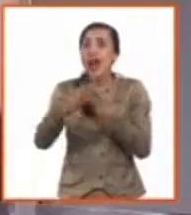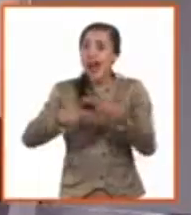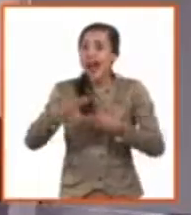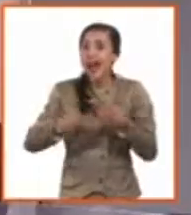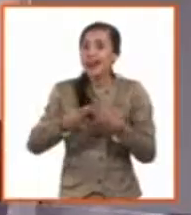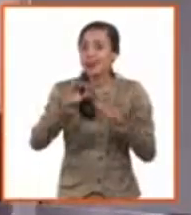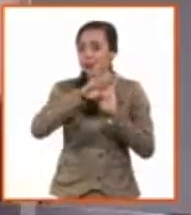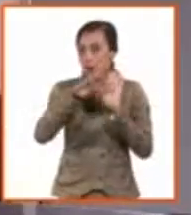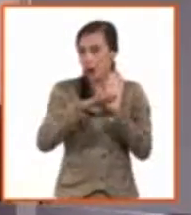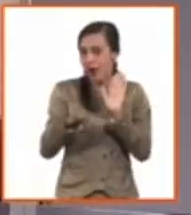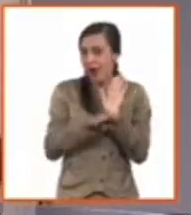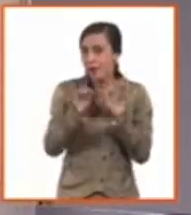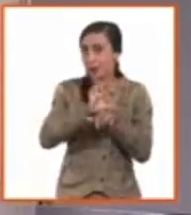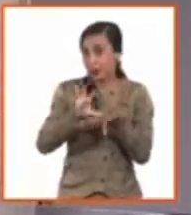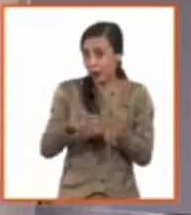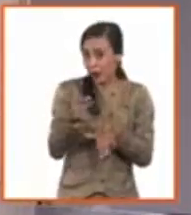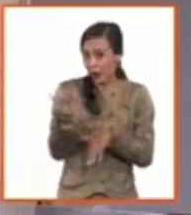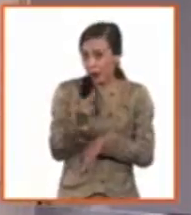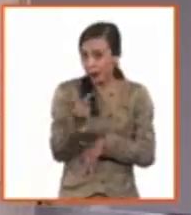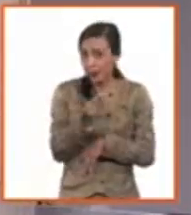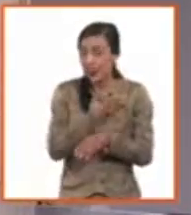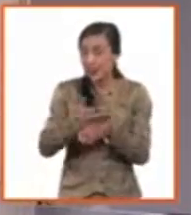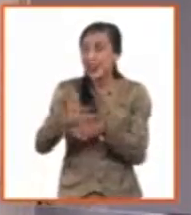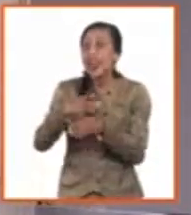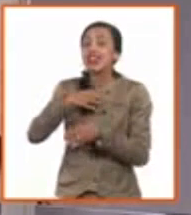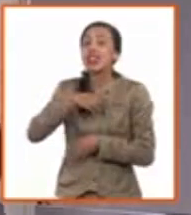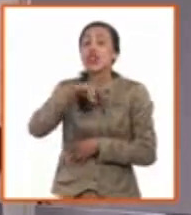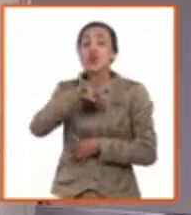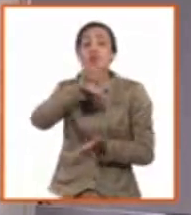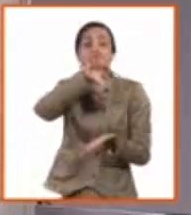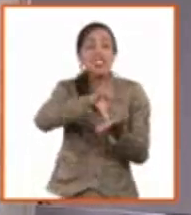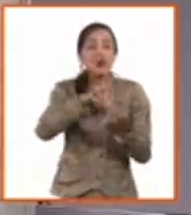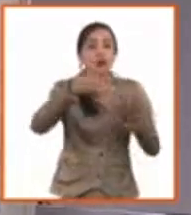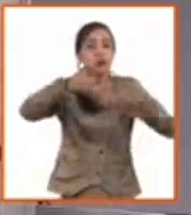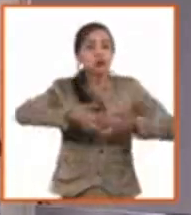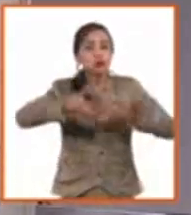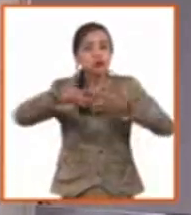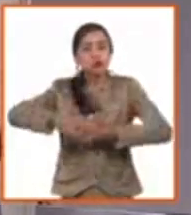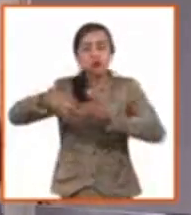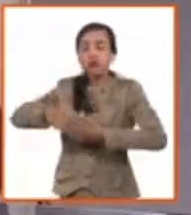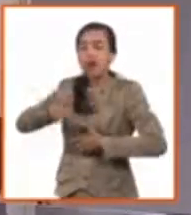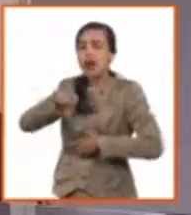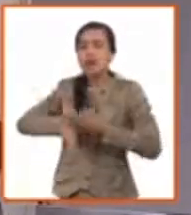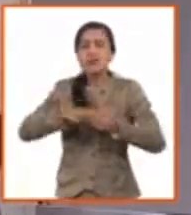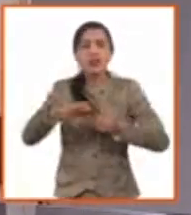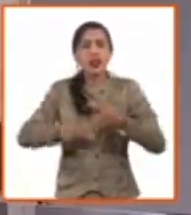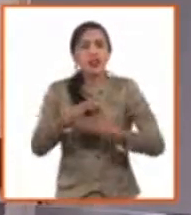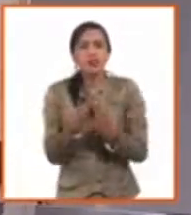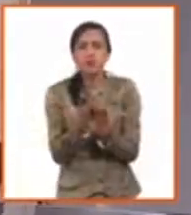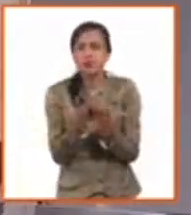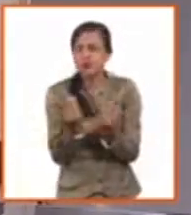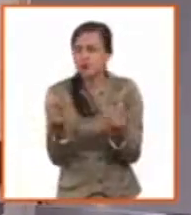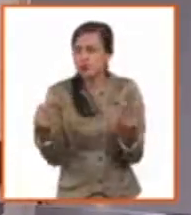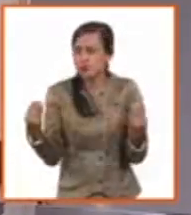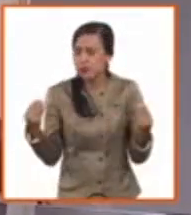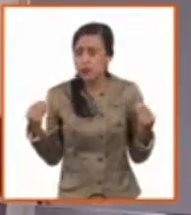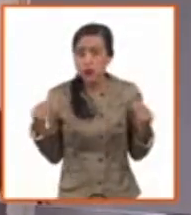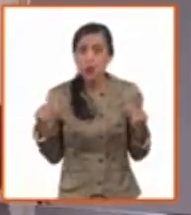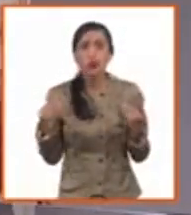diferente y que tiene nueve centros de producción desde los cuales se han desarrollado numerosas